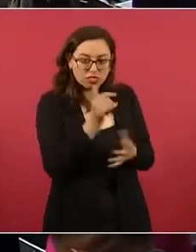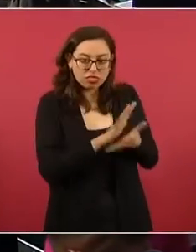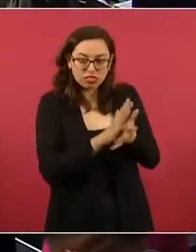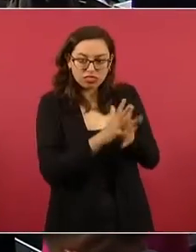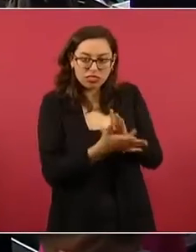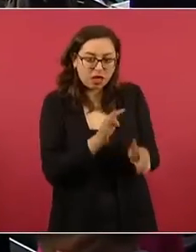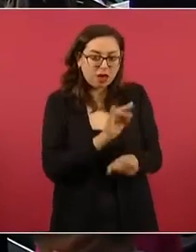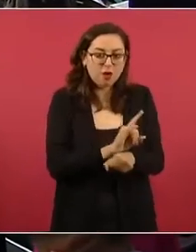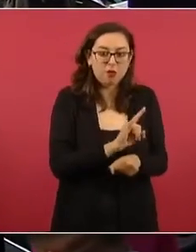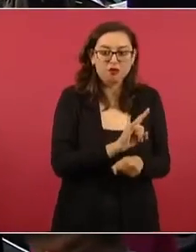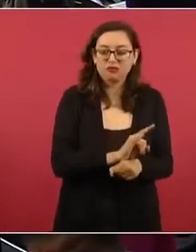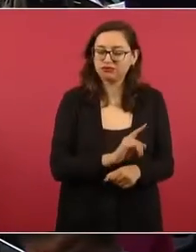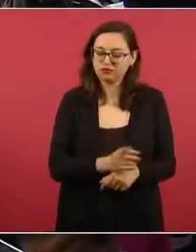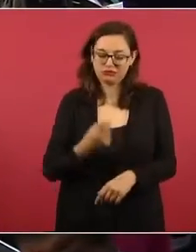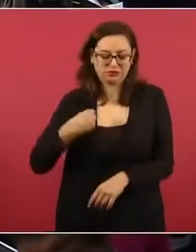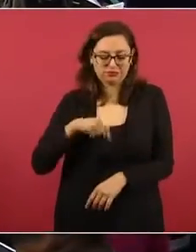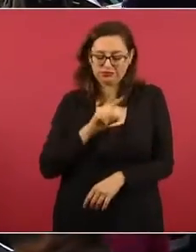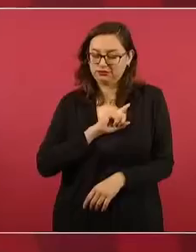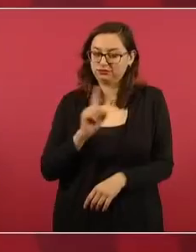con todos ellos. Ahora dicen